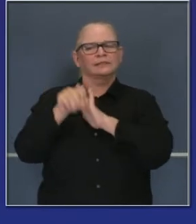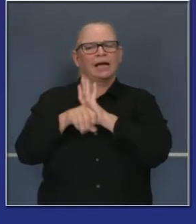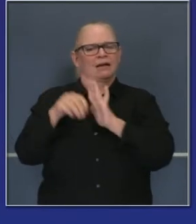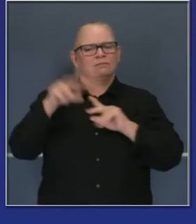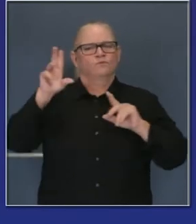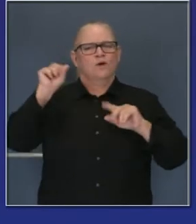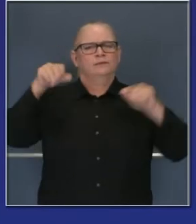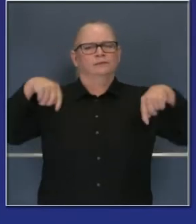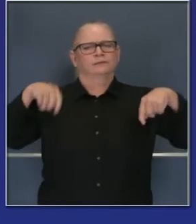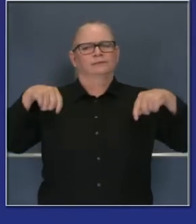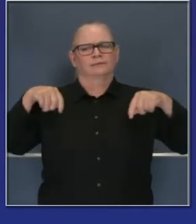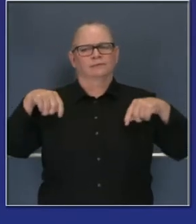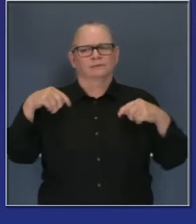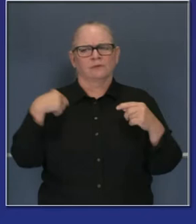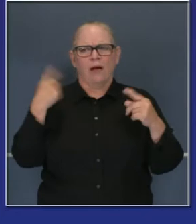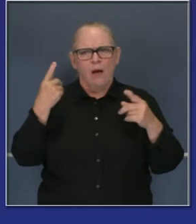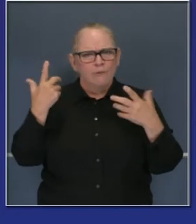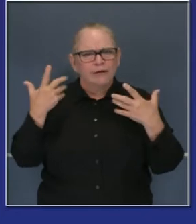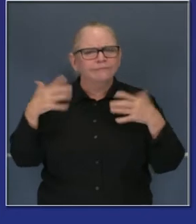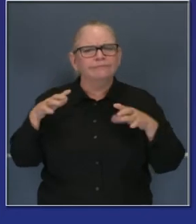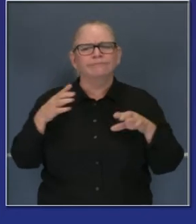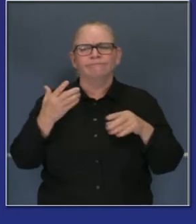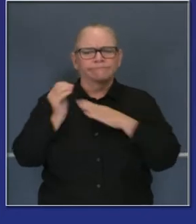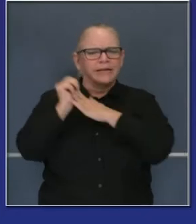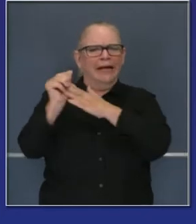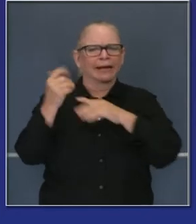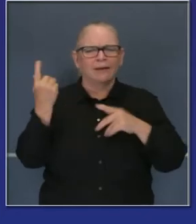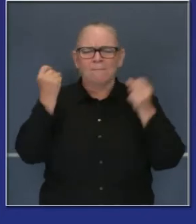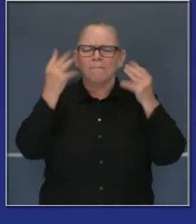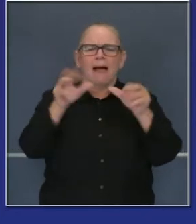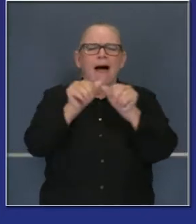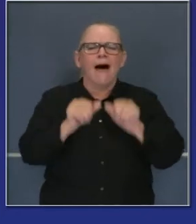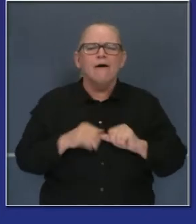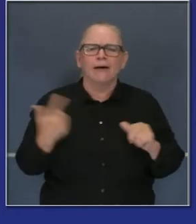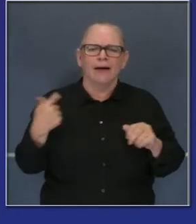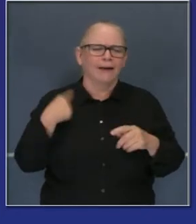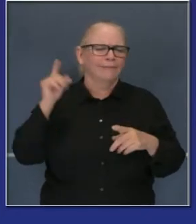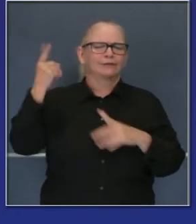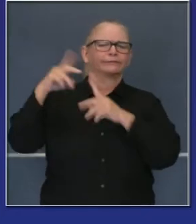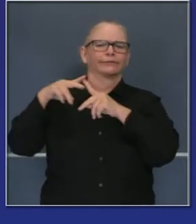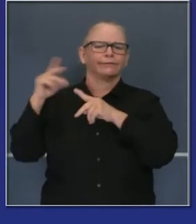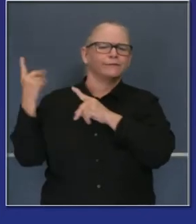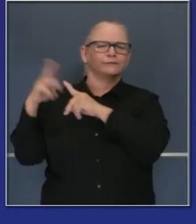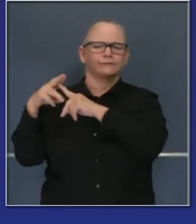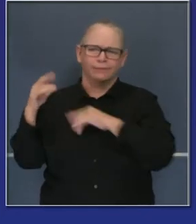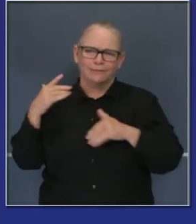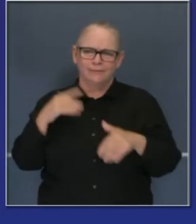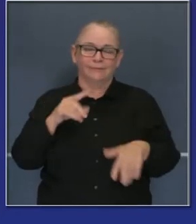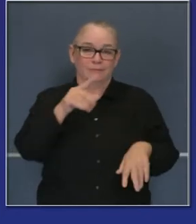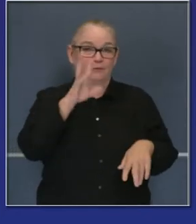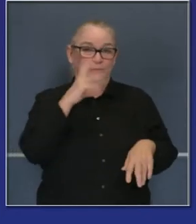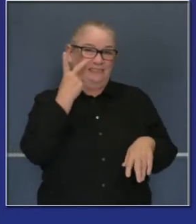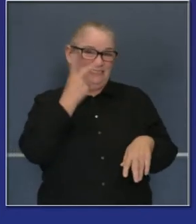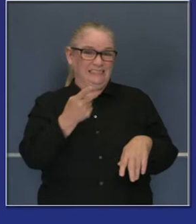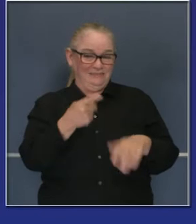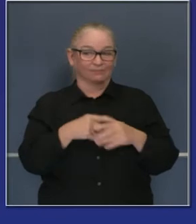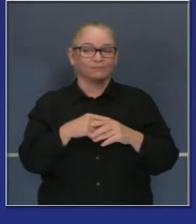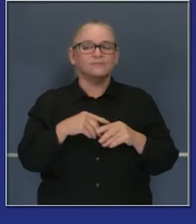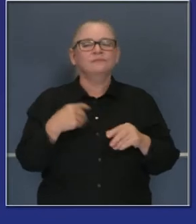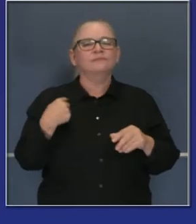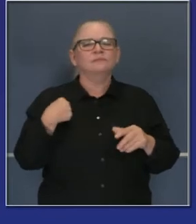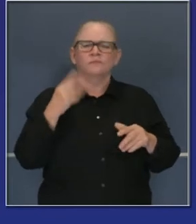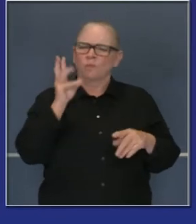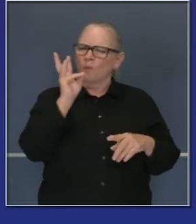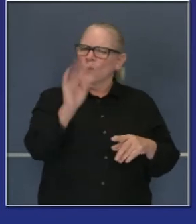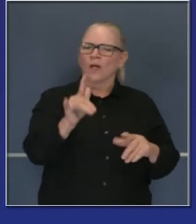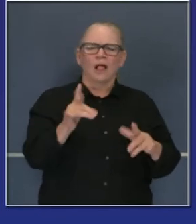trabajo por hacer y hoy dan una serie de anuncios en las próximas próximas semanas y meses al seguir avanzando esta causa la